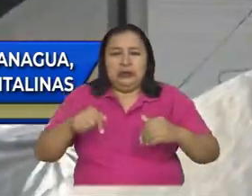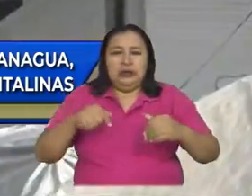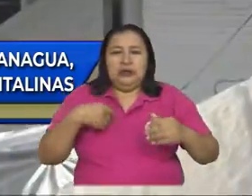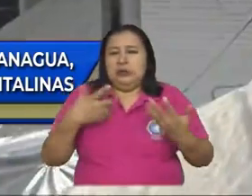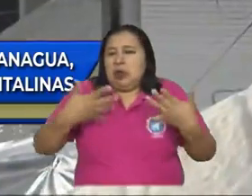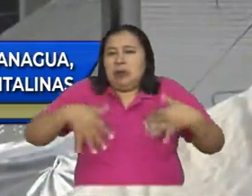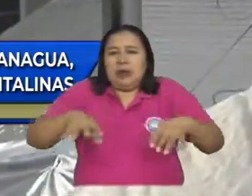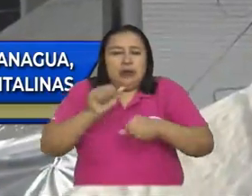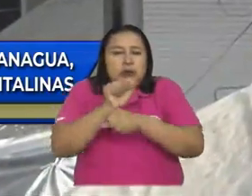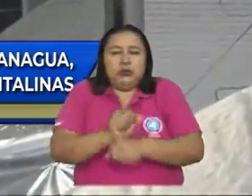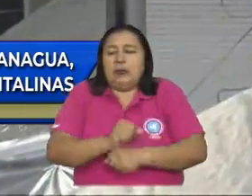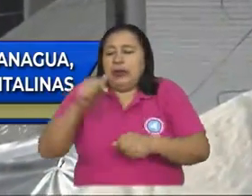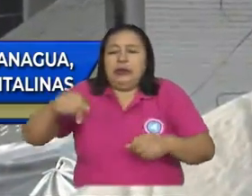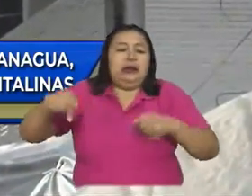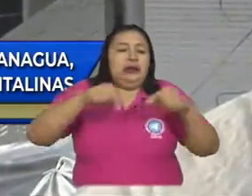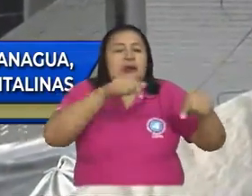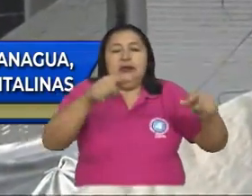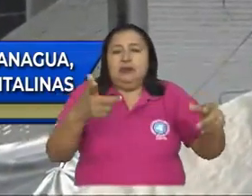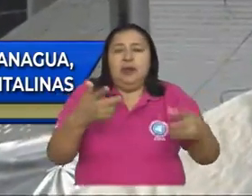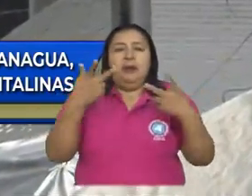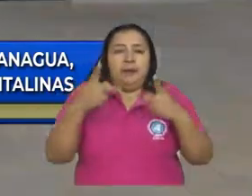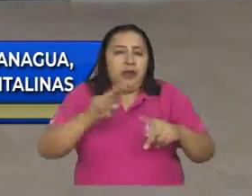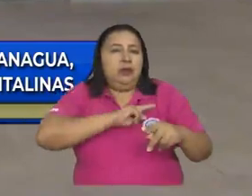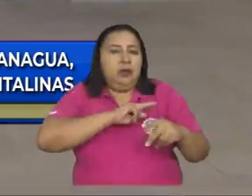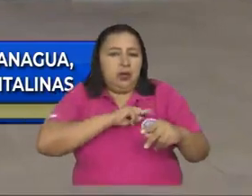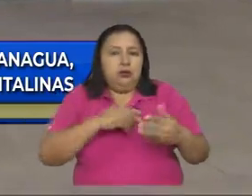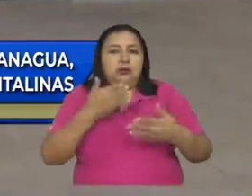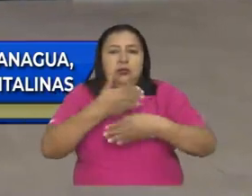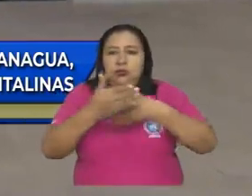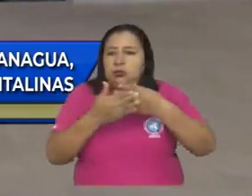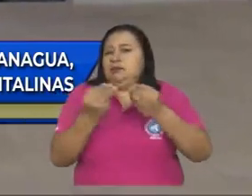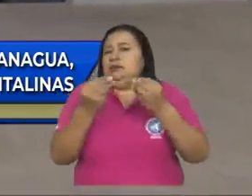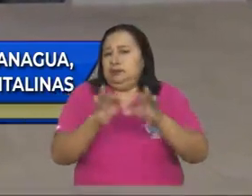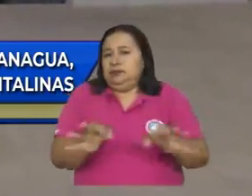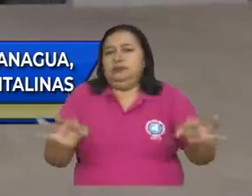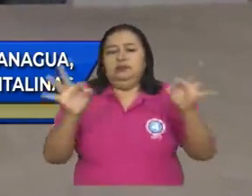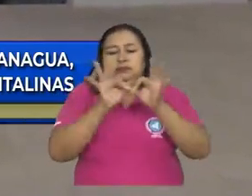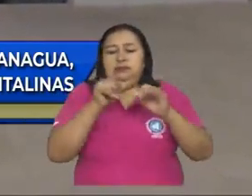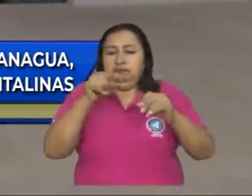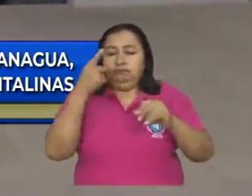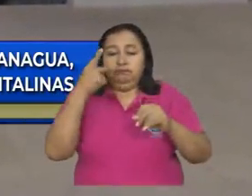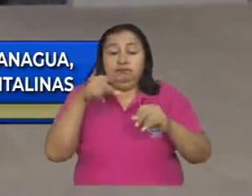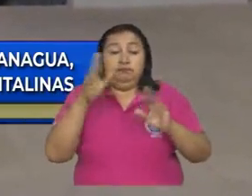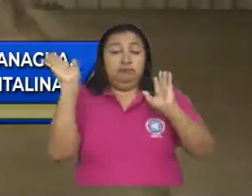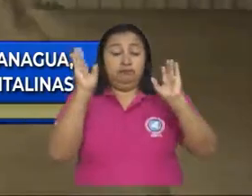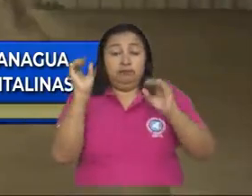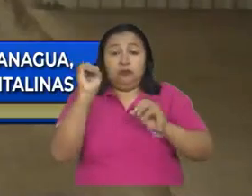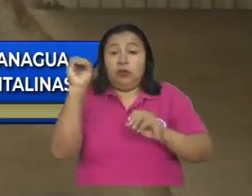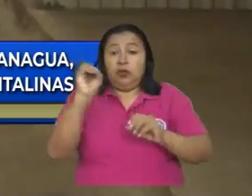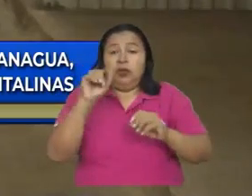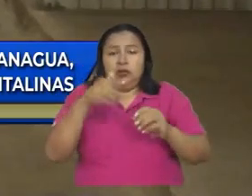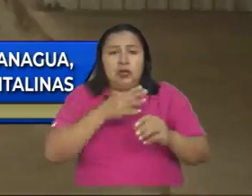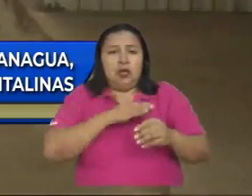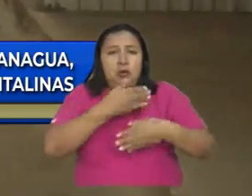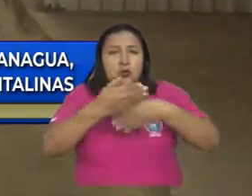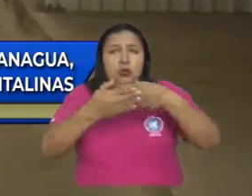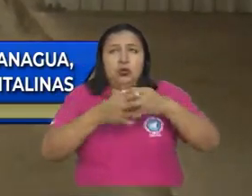estilo tradicional, ¿no? Pero ahora hay construcciones muy importantes en el mercado oriental. Ya hay construcciones así que